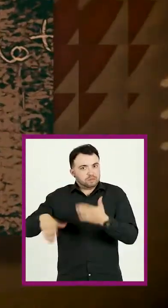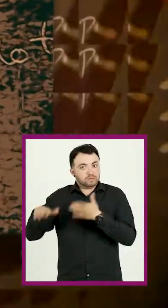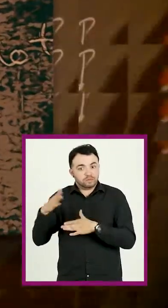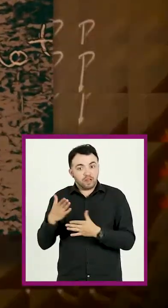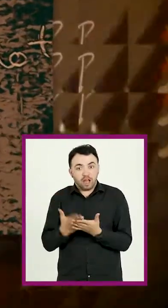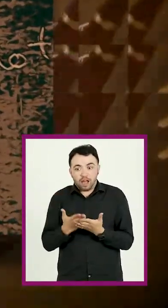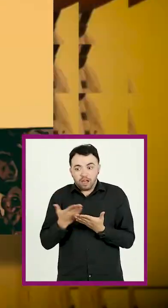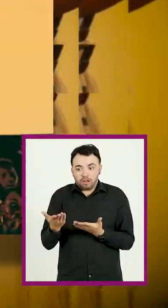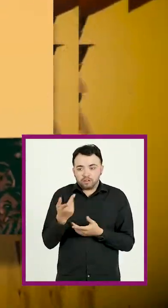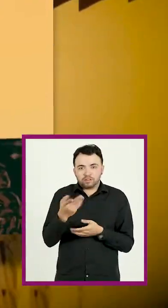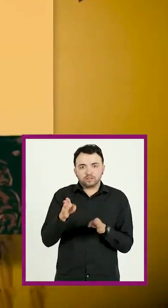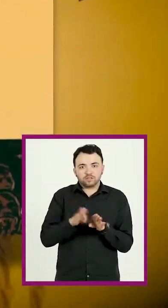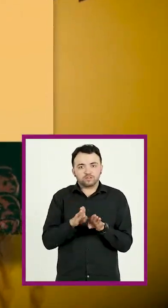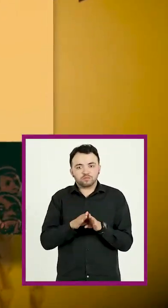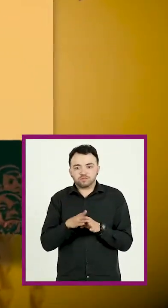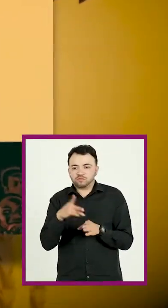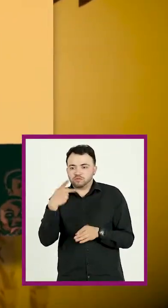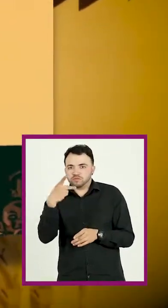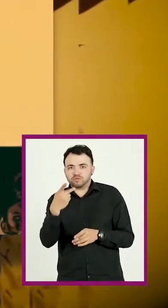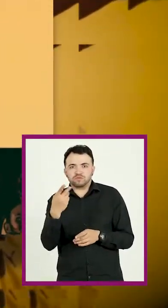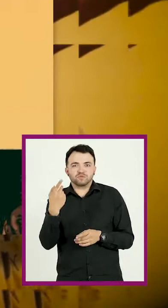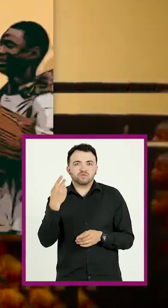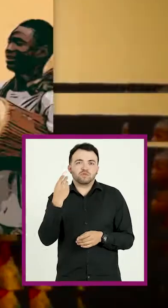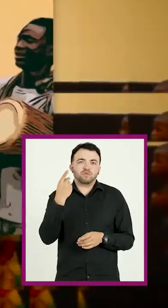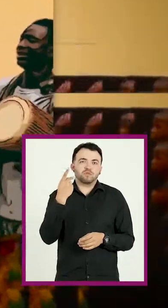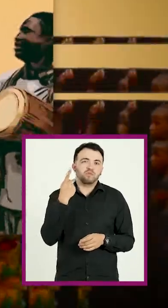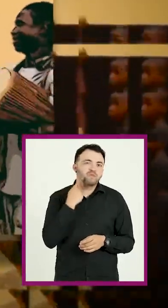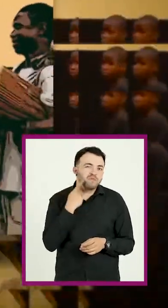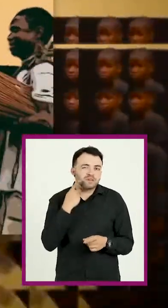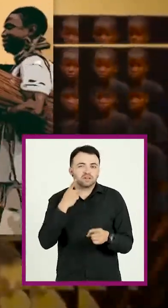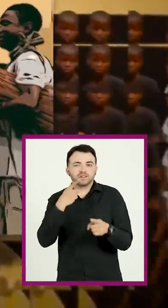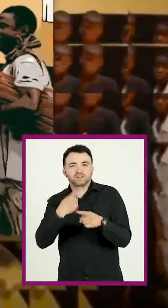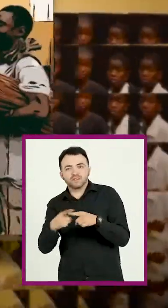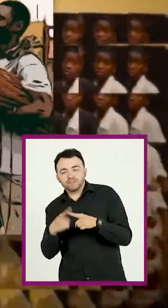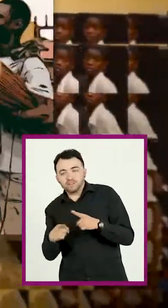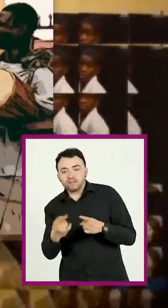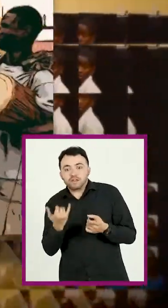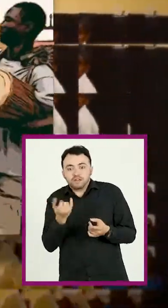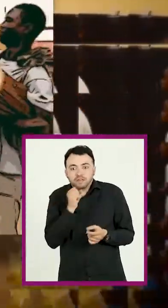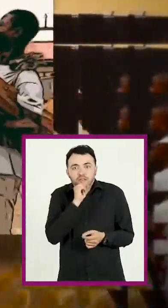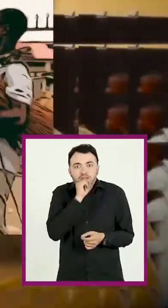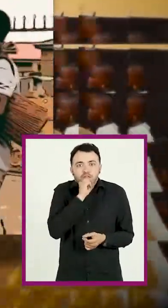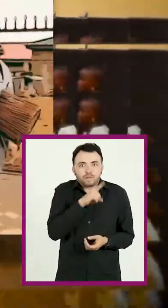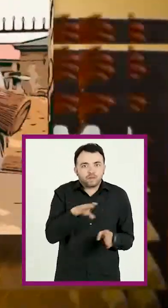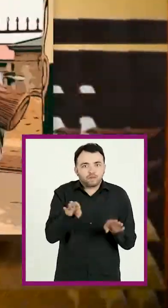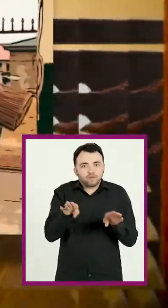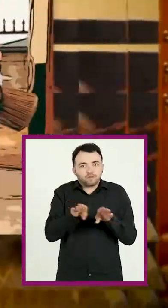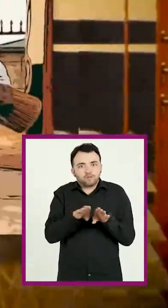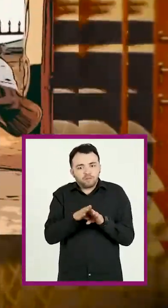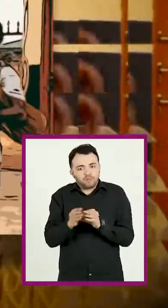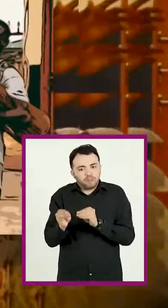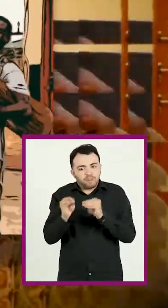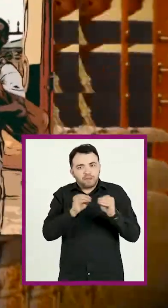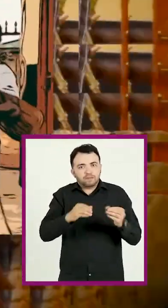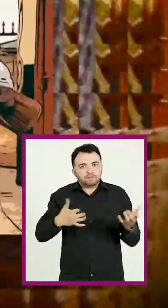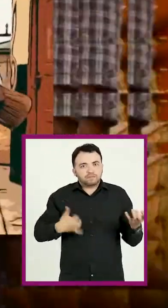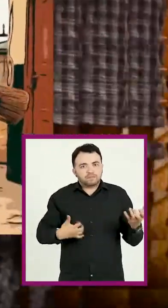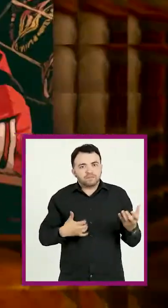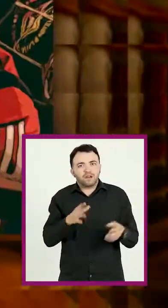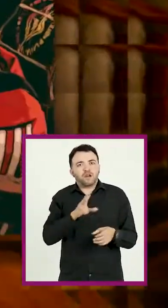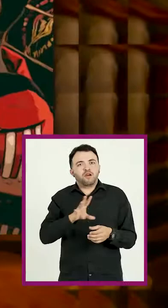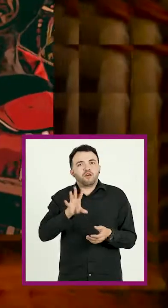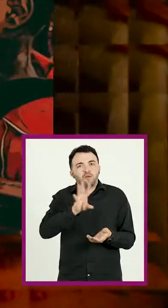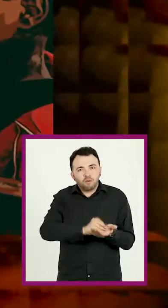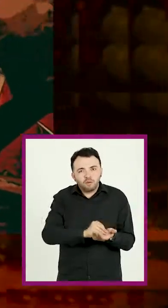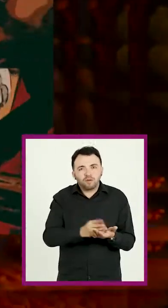son diplomáticos, se encargan de anunciar aristócratas y también tocan en bodas y bautizos, es decir, tiene un rol muy importante